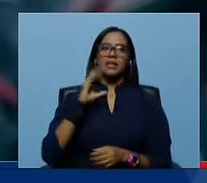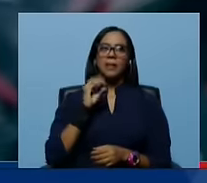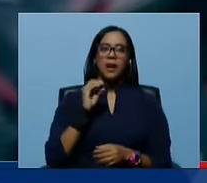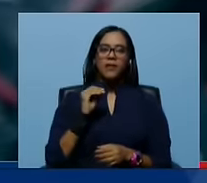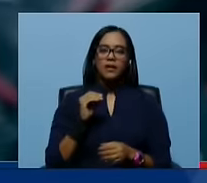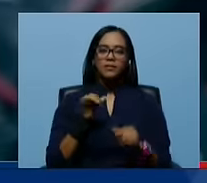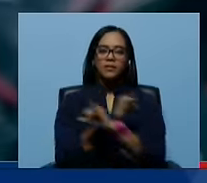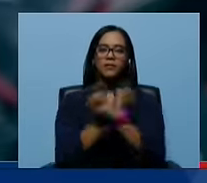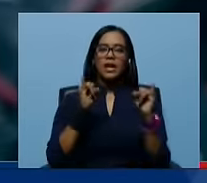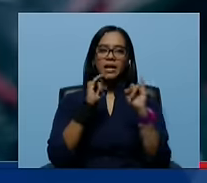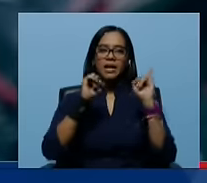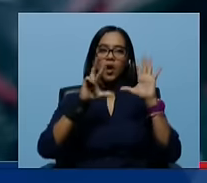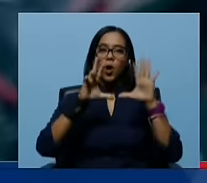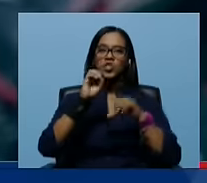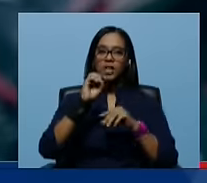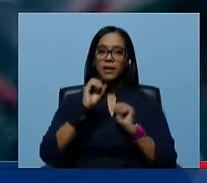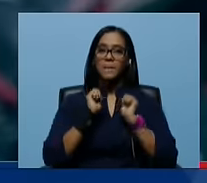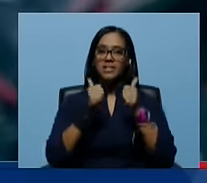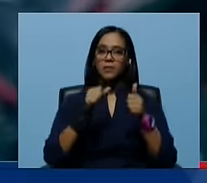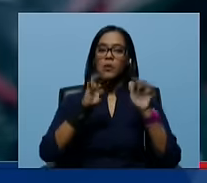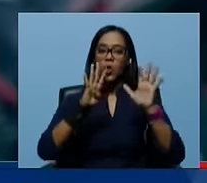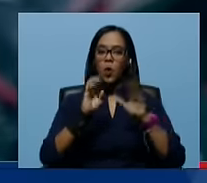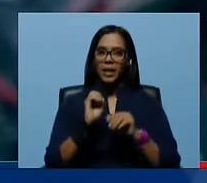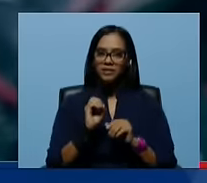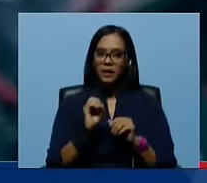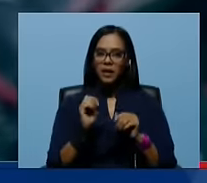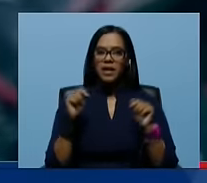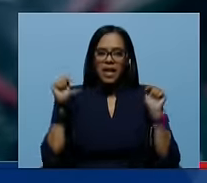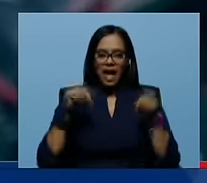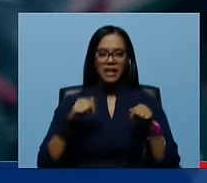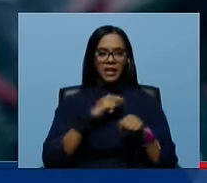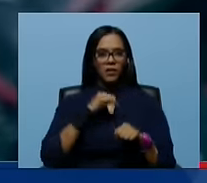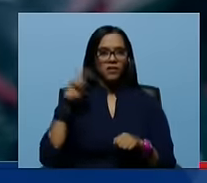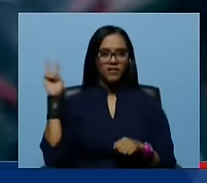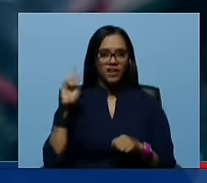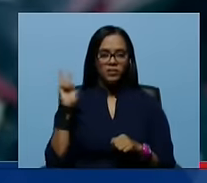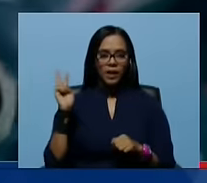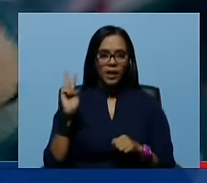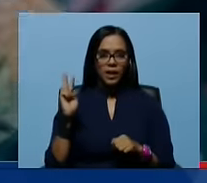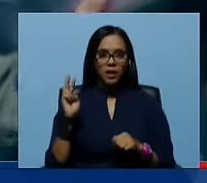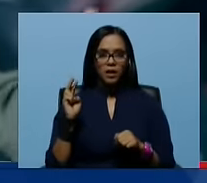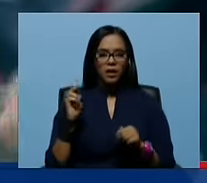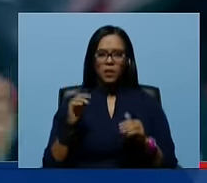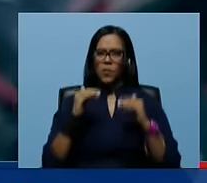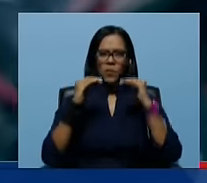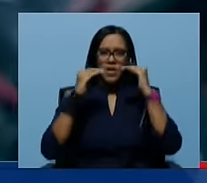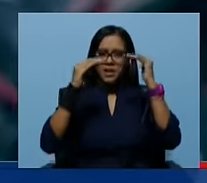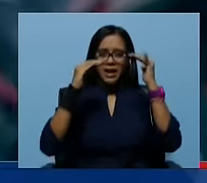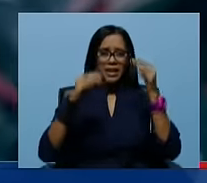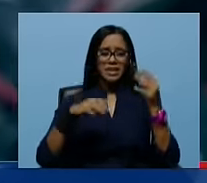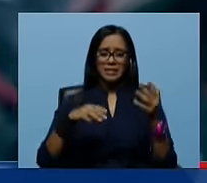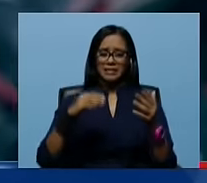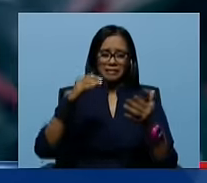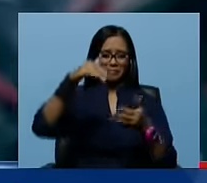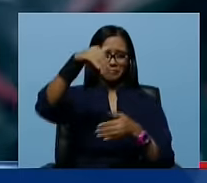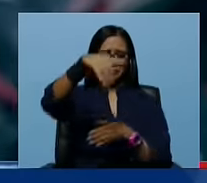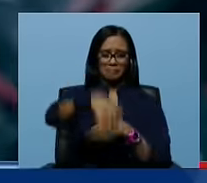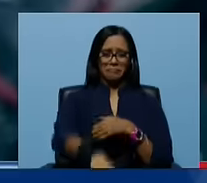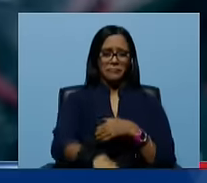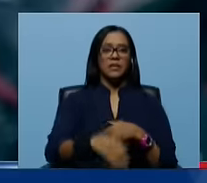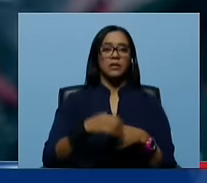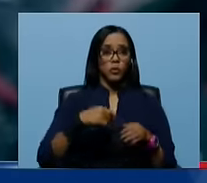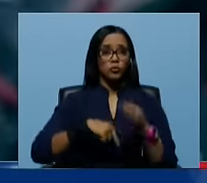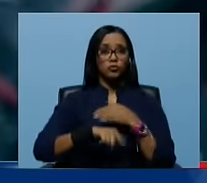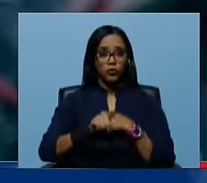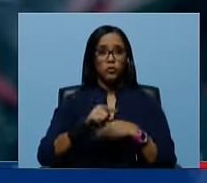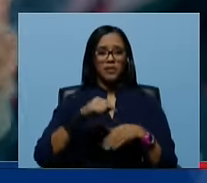80, principios de los 90, aquí en esta nuestra Venezuela. Un nivel de descomposición, íbamos nosotros a ese nivel